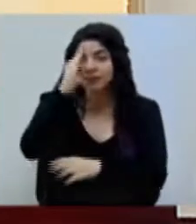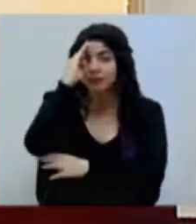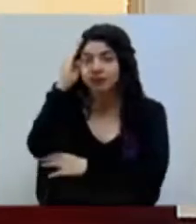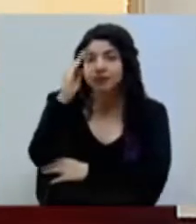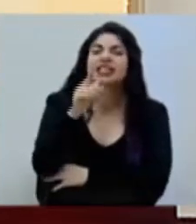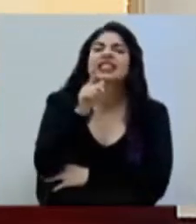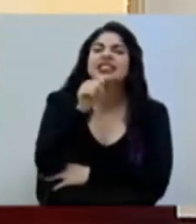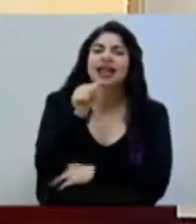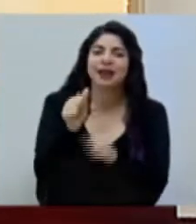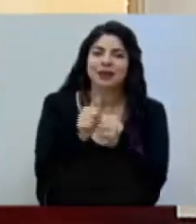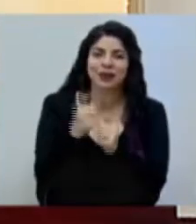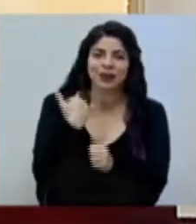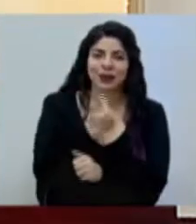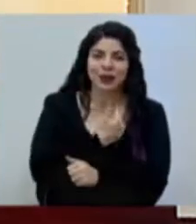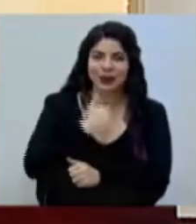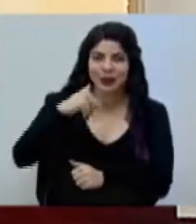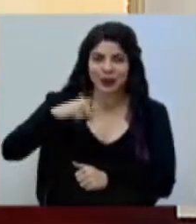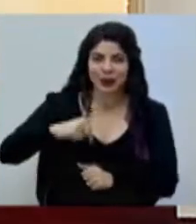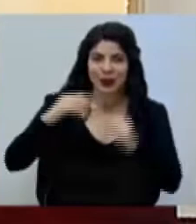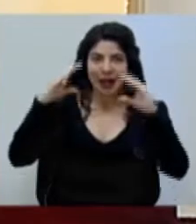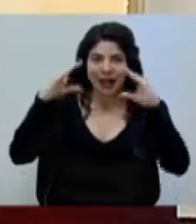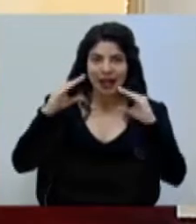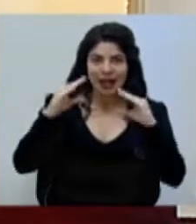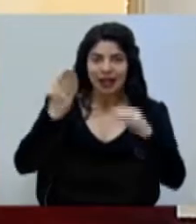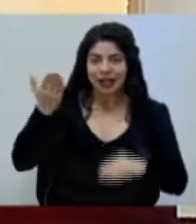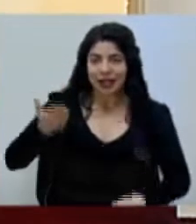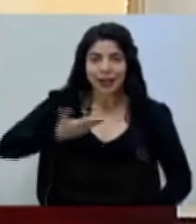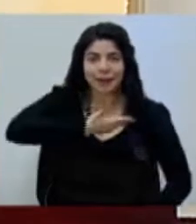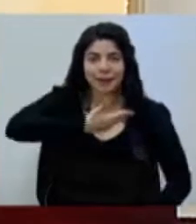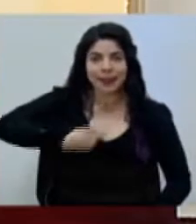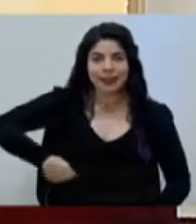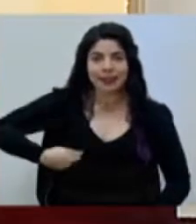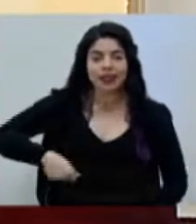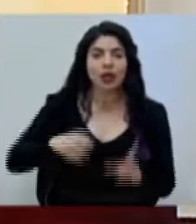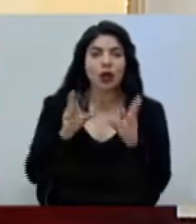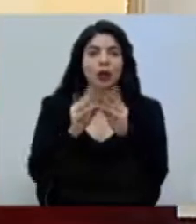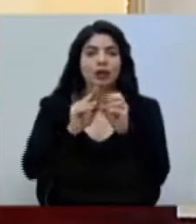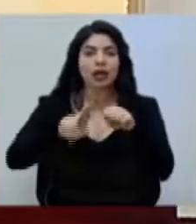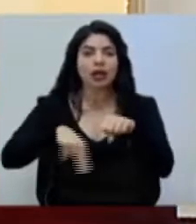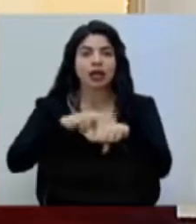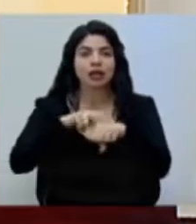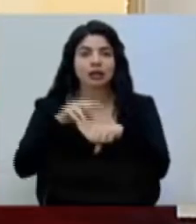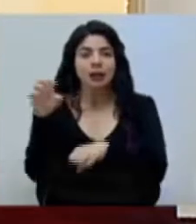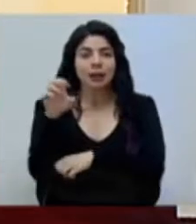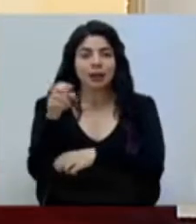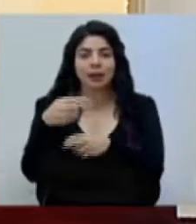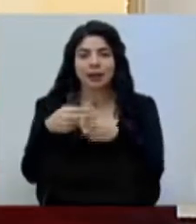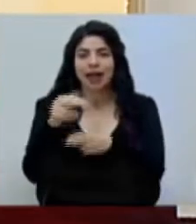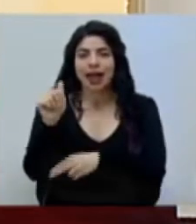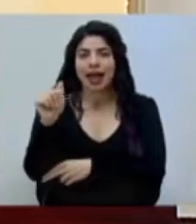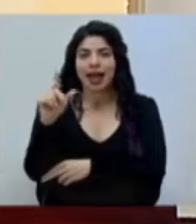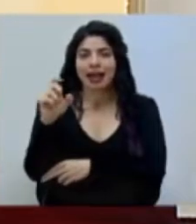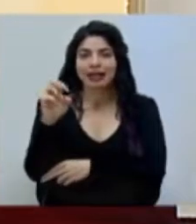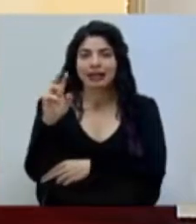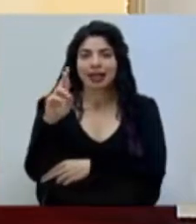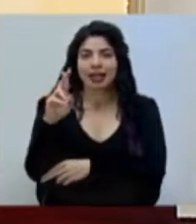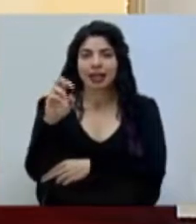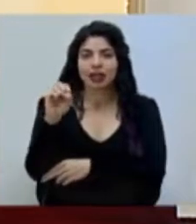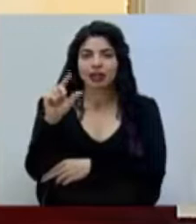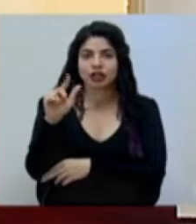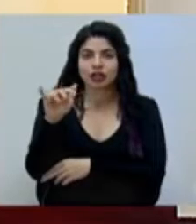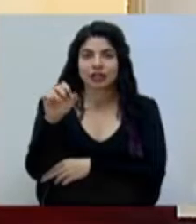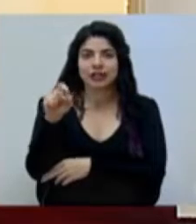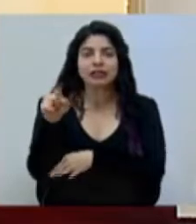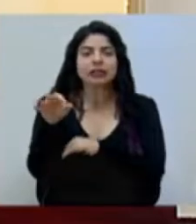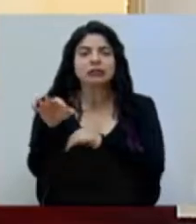Saludamos a quienes nos acompañan esta tarde, al presidente de la Comisión Nacional de Emergencias, el señor Alexander Solís, quien detallará el